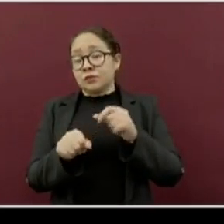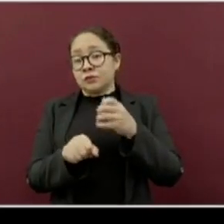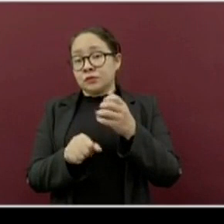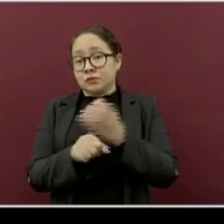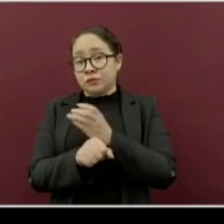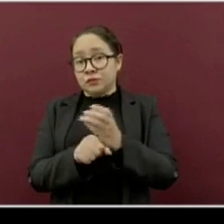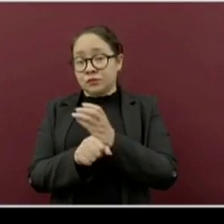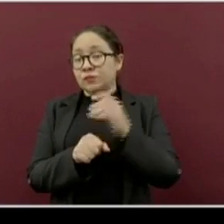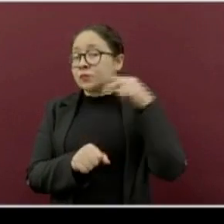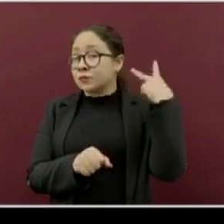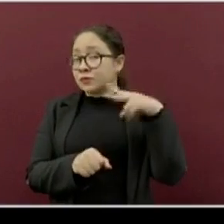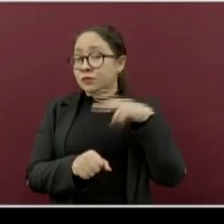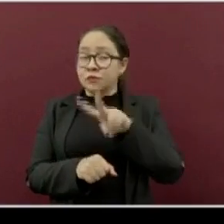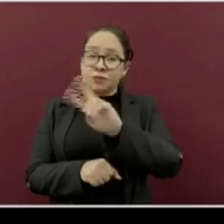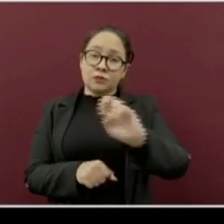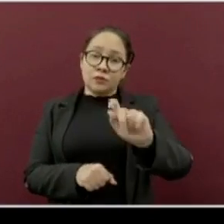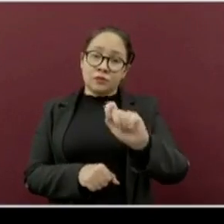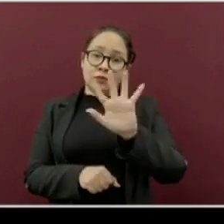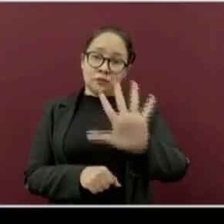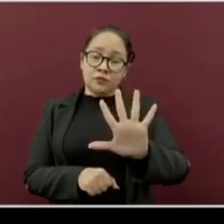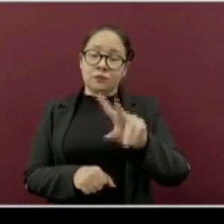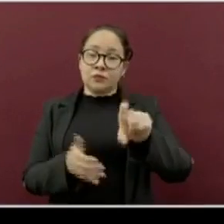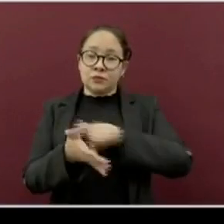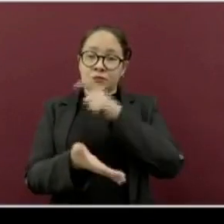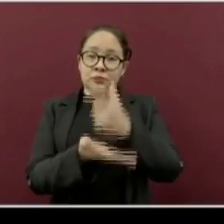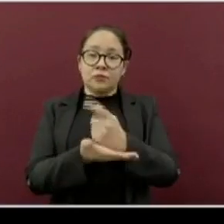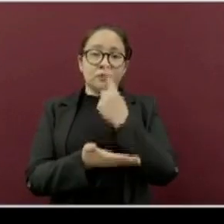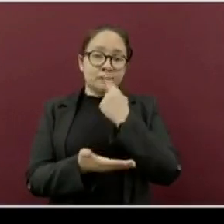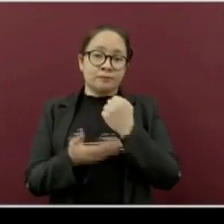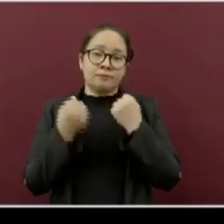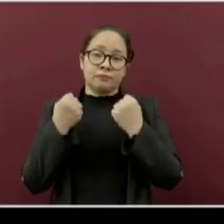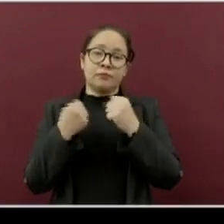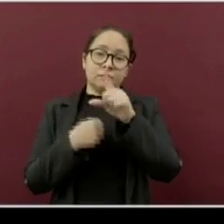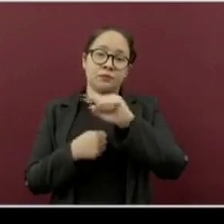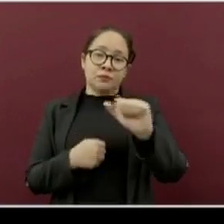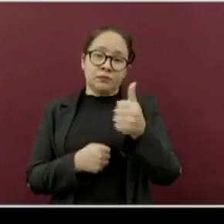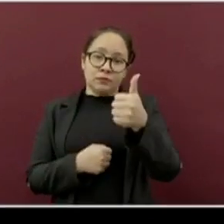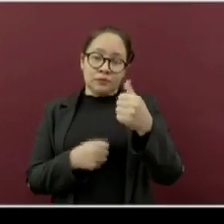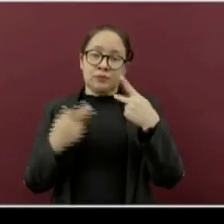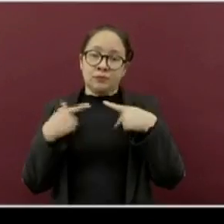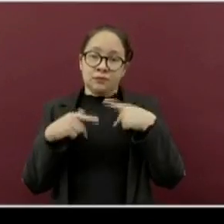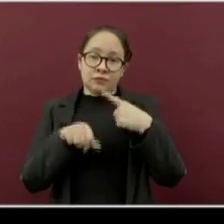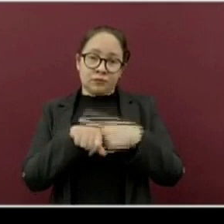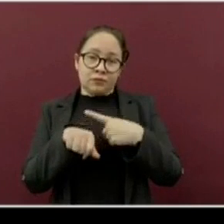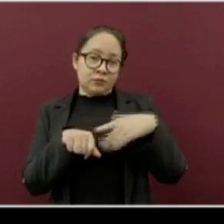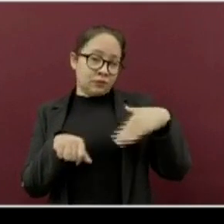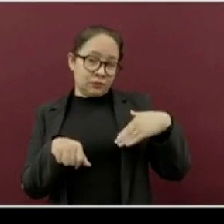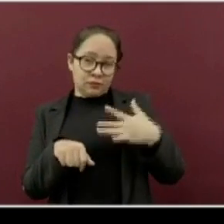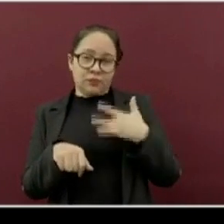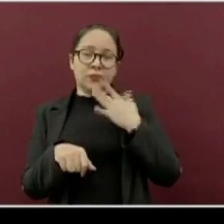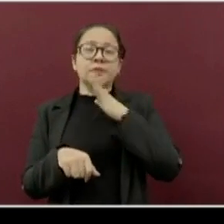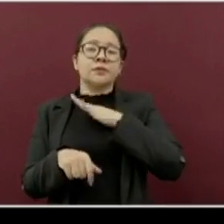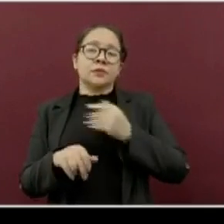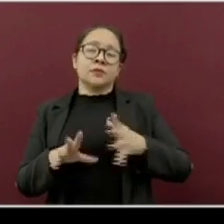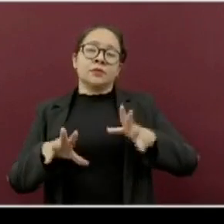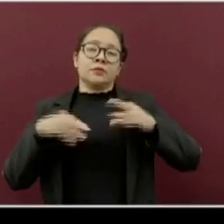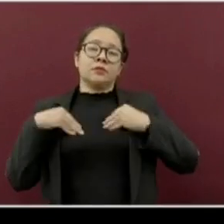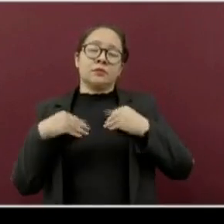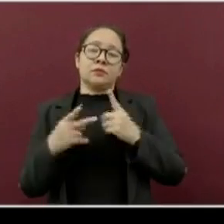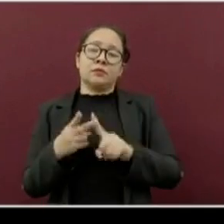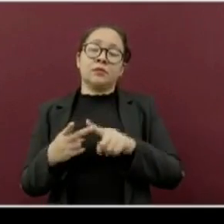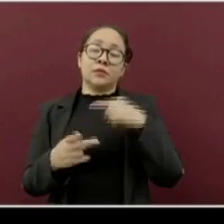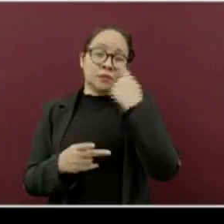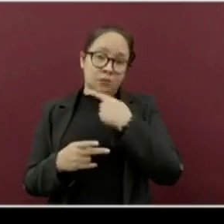documenta 225, y Jalapa en rojo intenso, con 106 pacientes que recién se infectaron. Los de Boca del